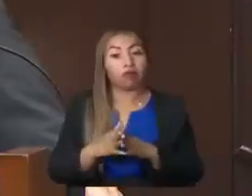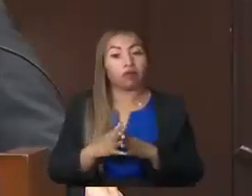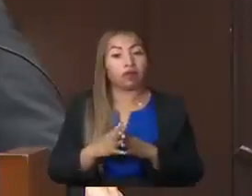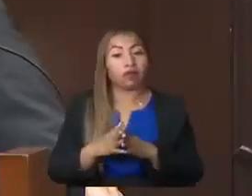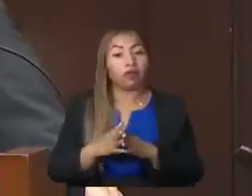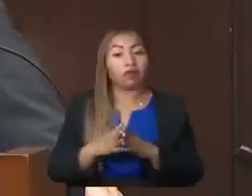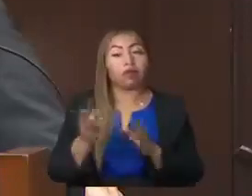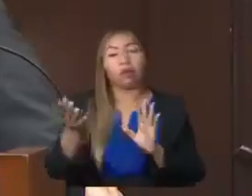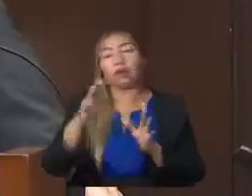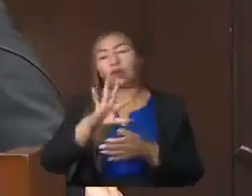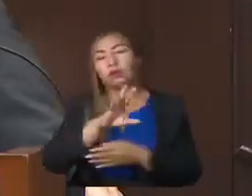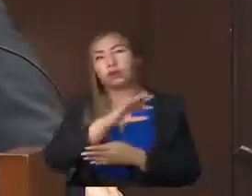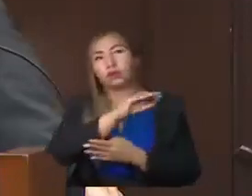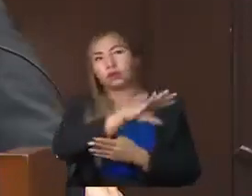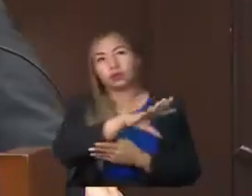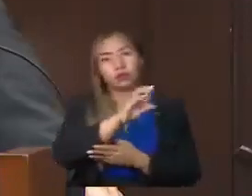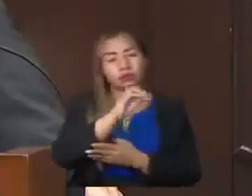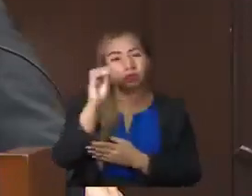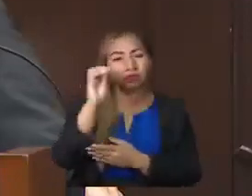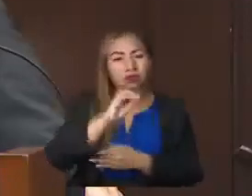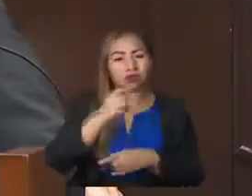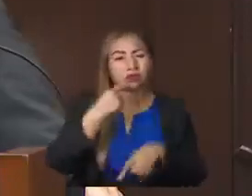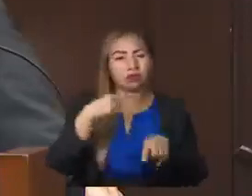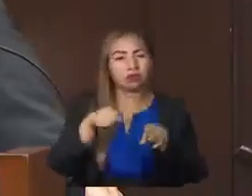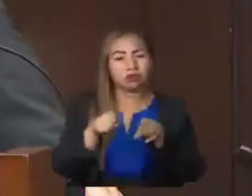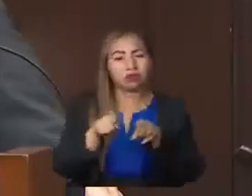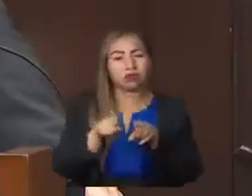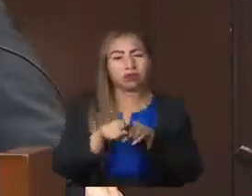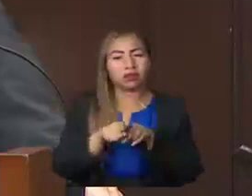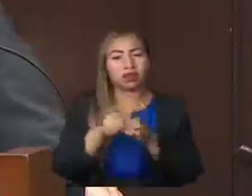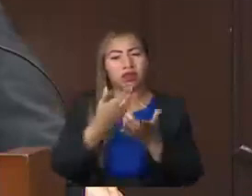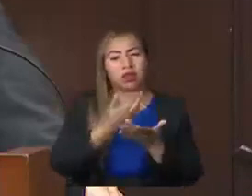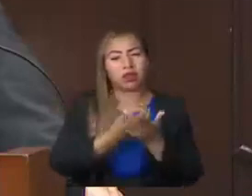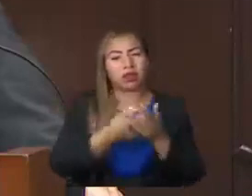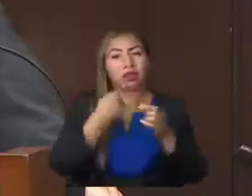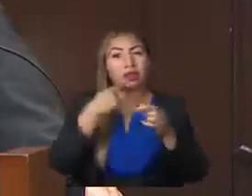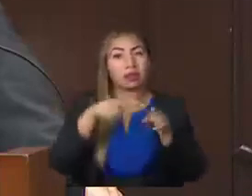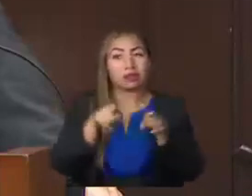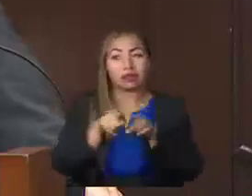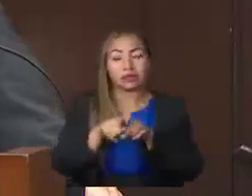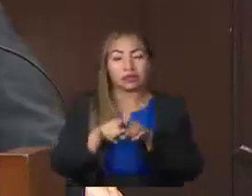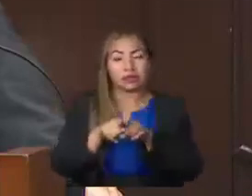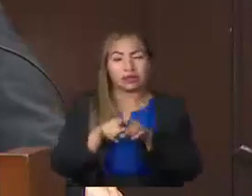del 50% de la población económicamente activa.